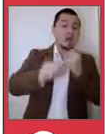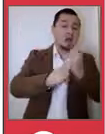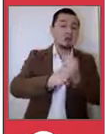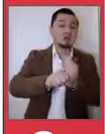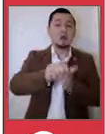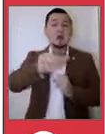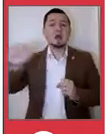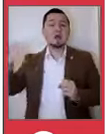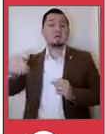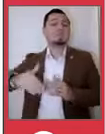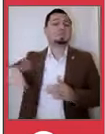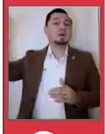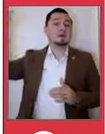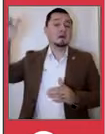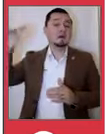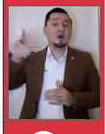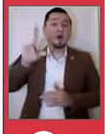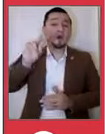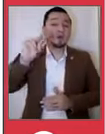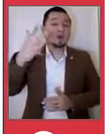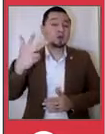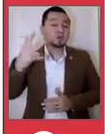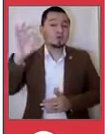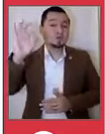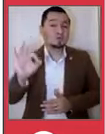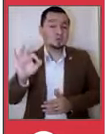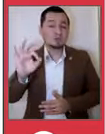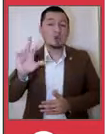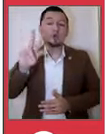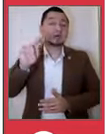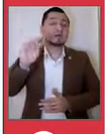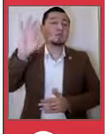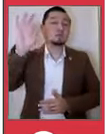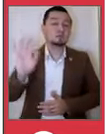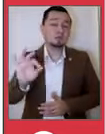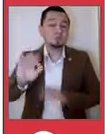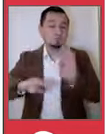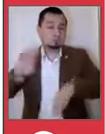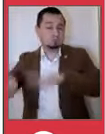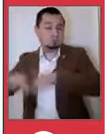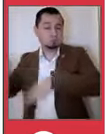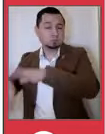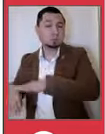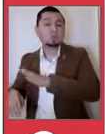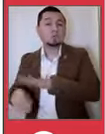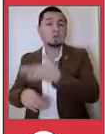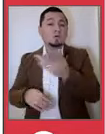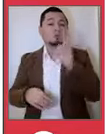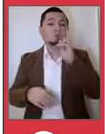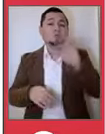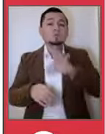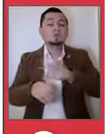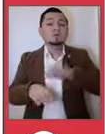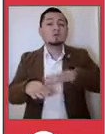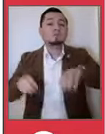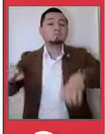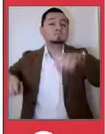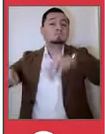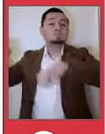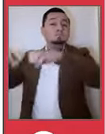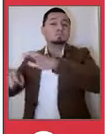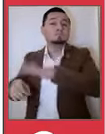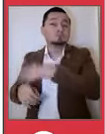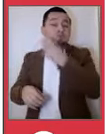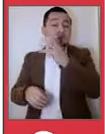el 88% pero en el 80 por ciento de las muertes si ustedes ven en la tabla que está en pantalla la